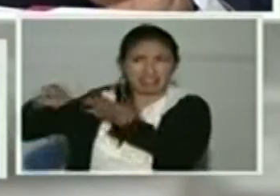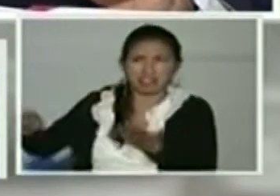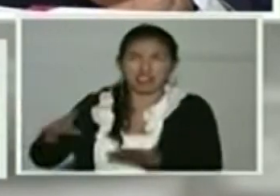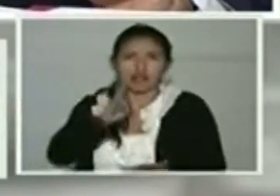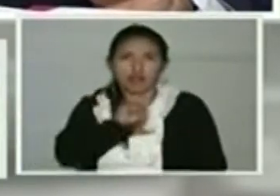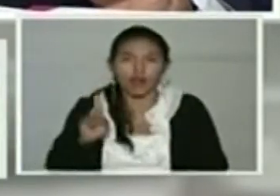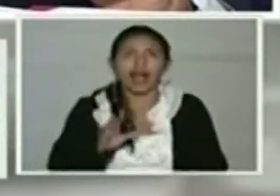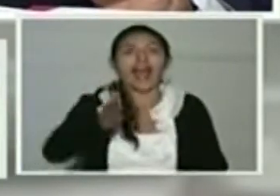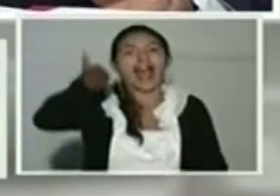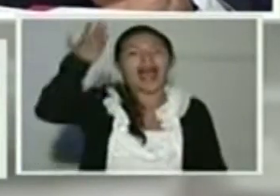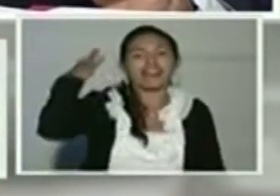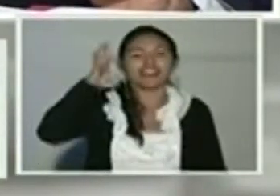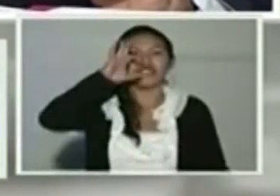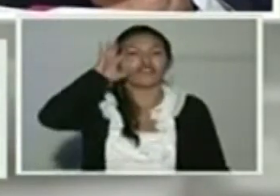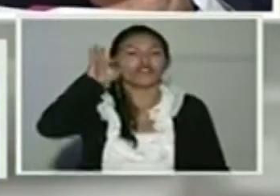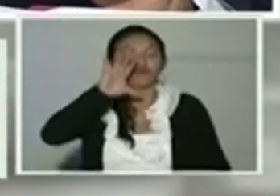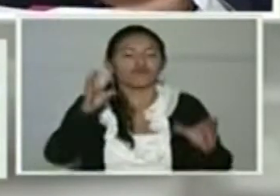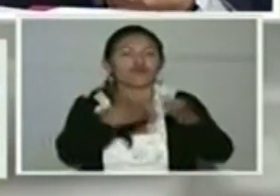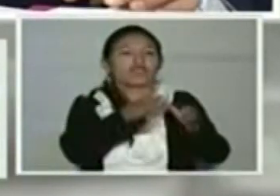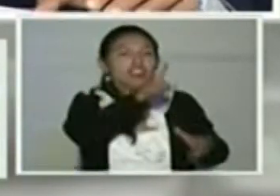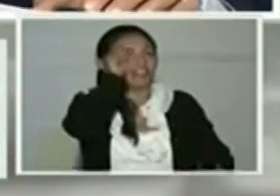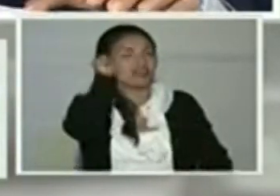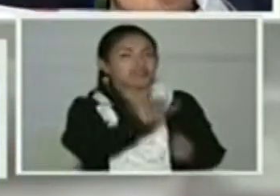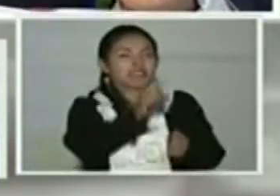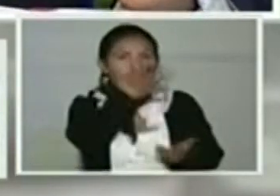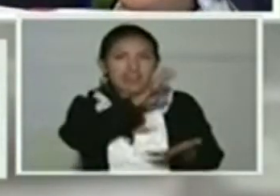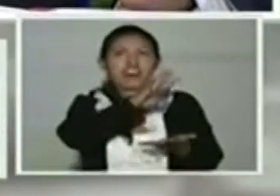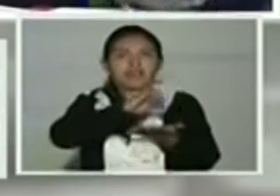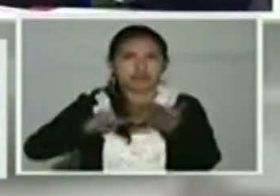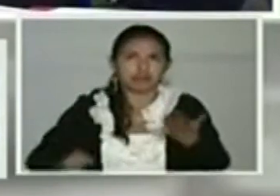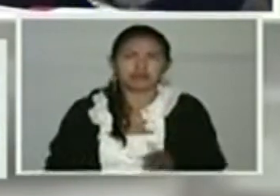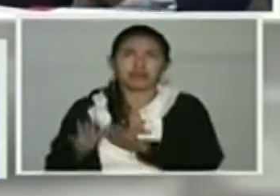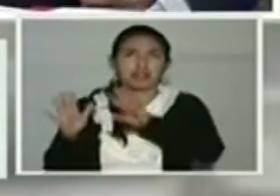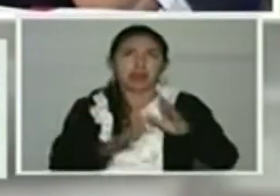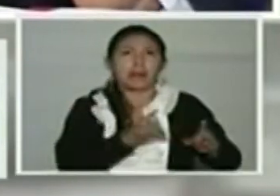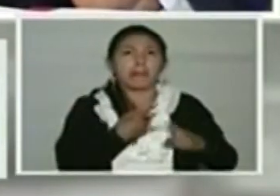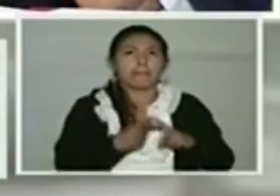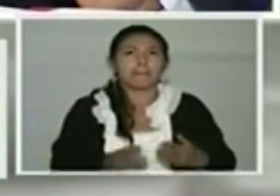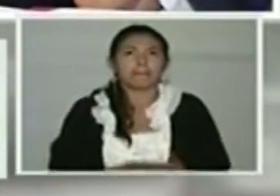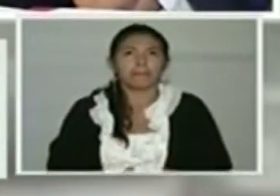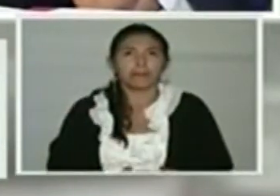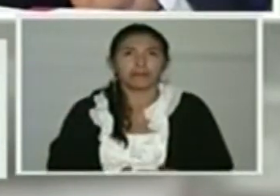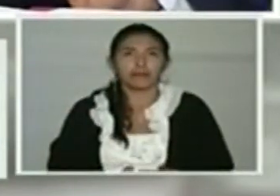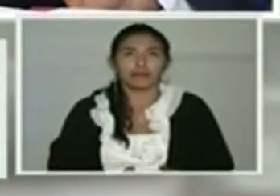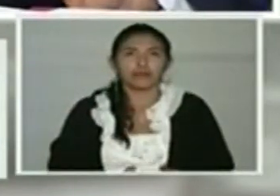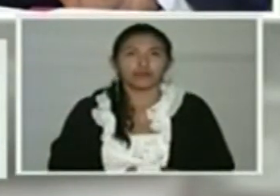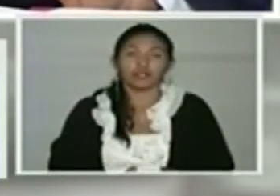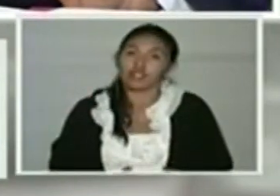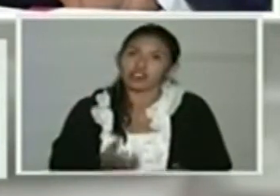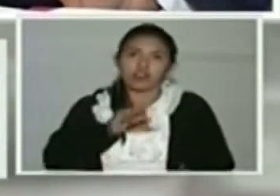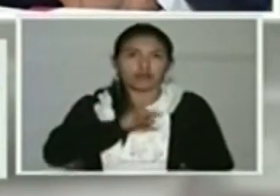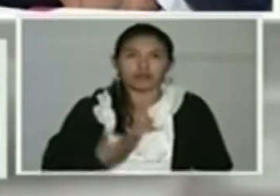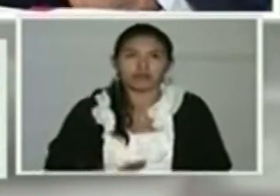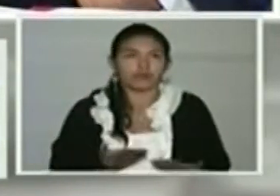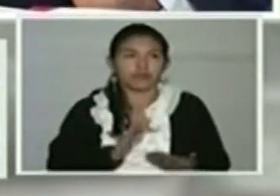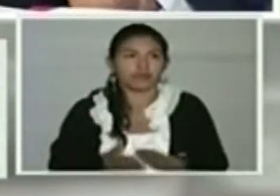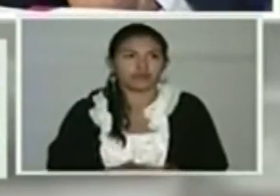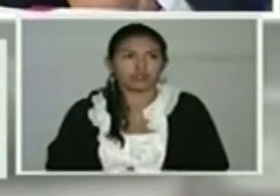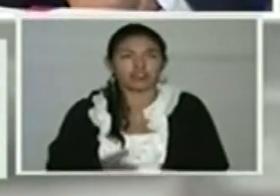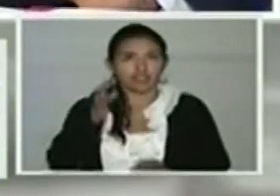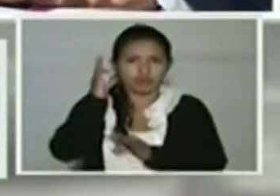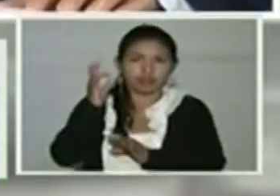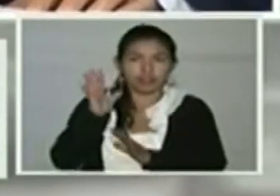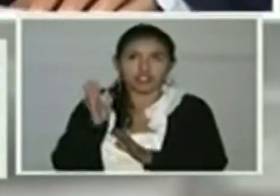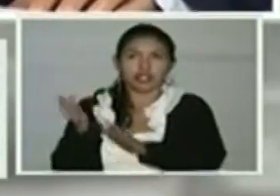anterior gobierno ya la quitaron eso usted lo explica pero así es el nuevo gobierno vamos a caminar las posiciones